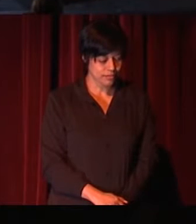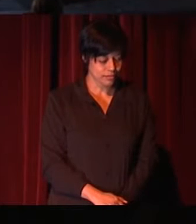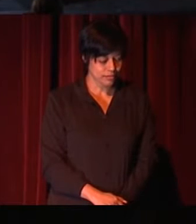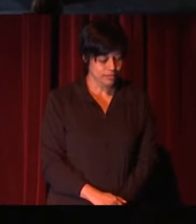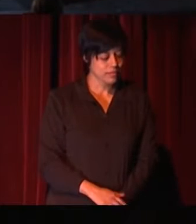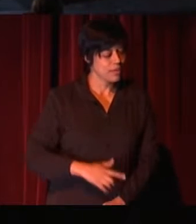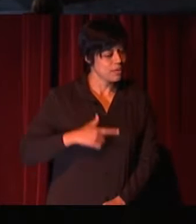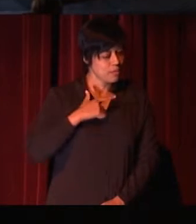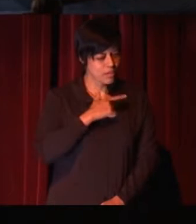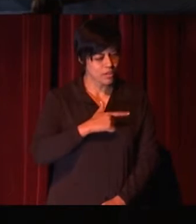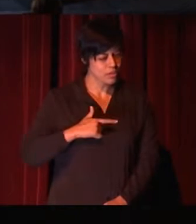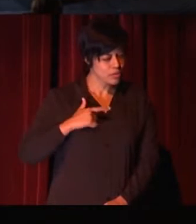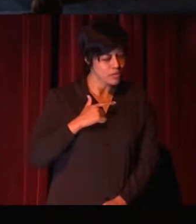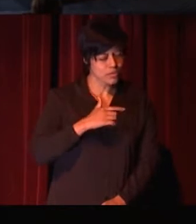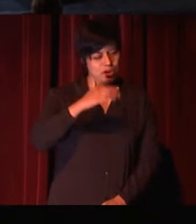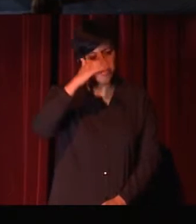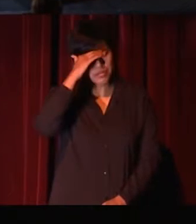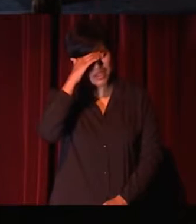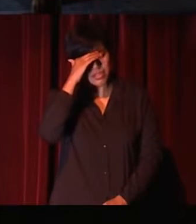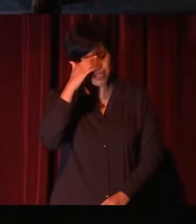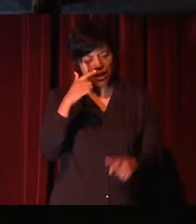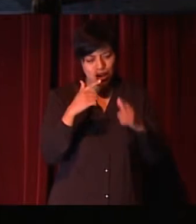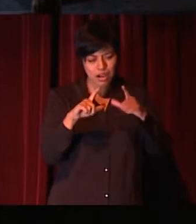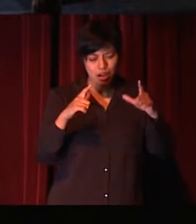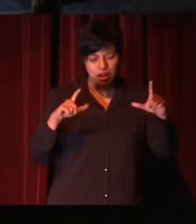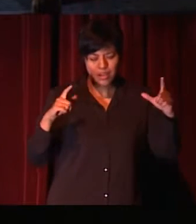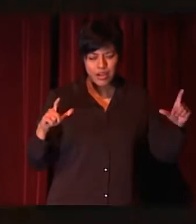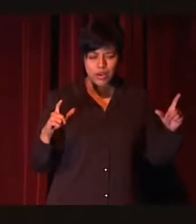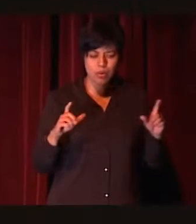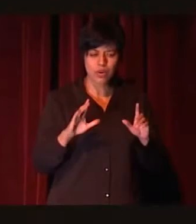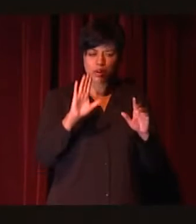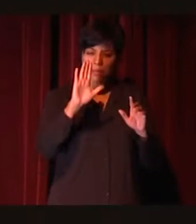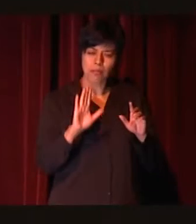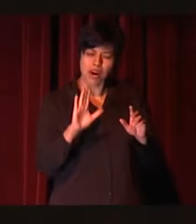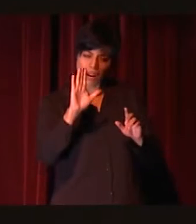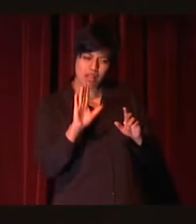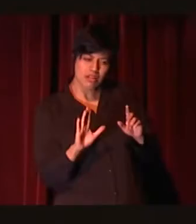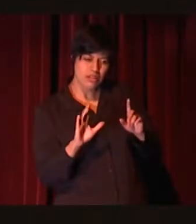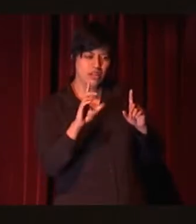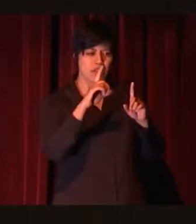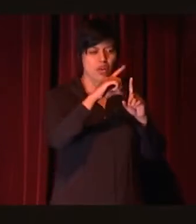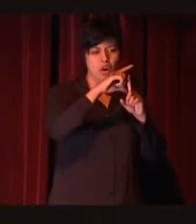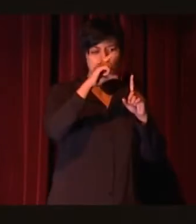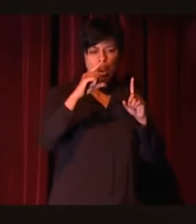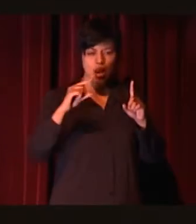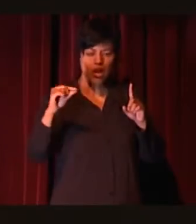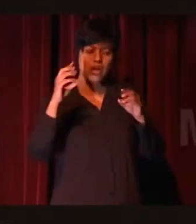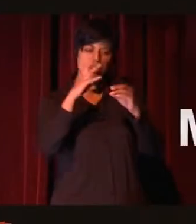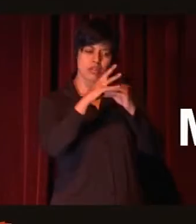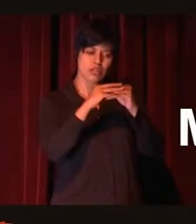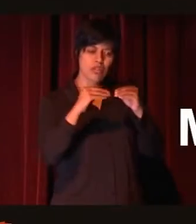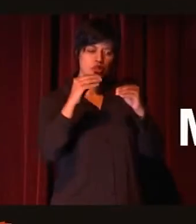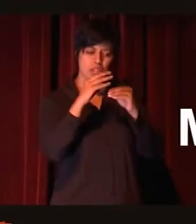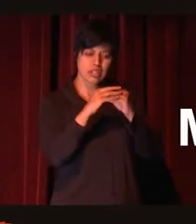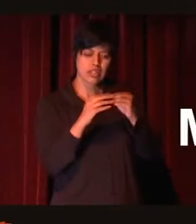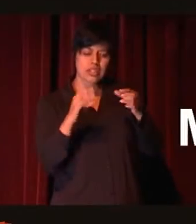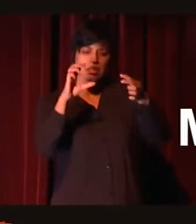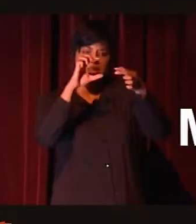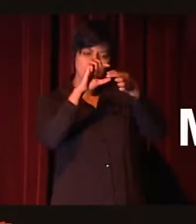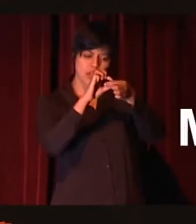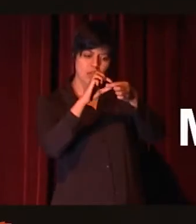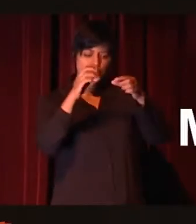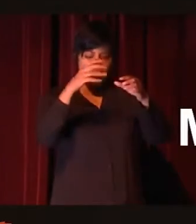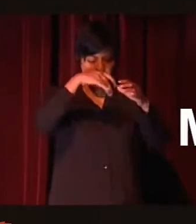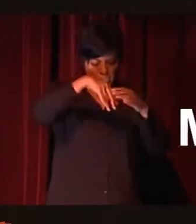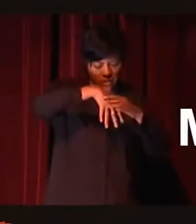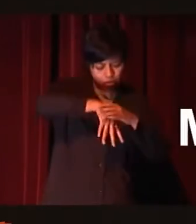me gusta pensar en el lenguaje como las hojas y los frutos que están directamente conectados con el tronco y las raíces de nuestra sociedad